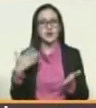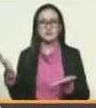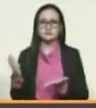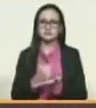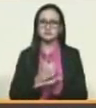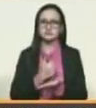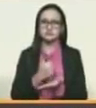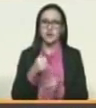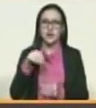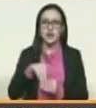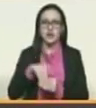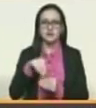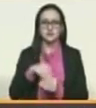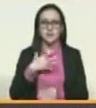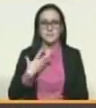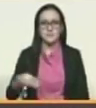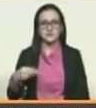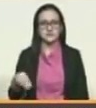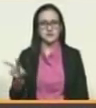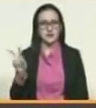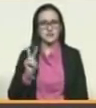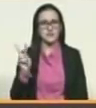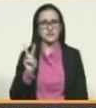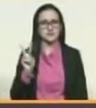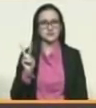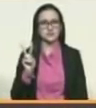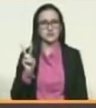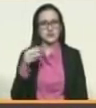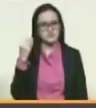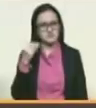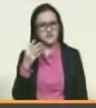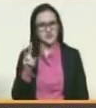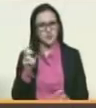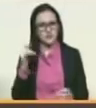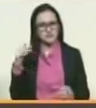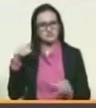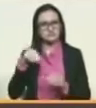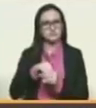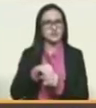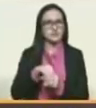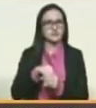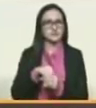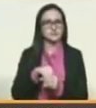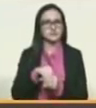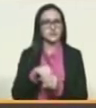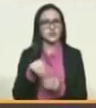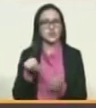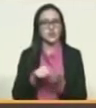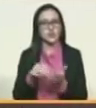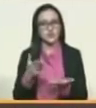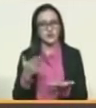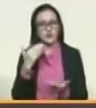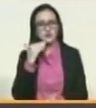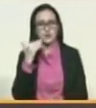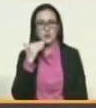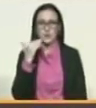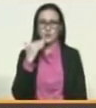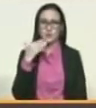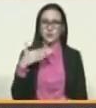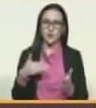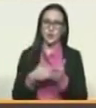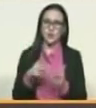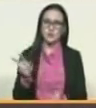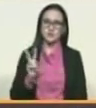elecciones presidenciales en la República Bolivariana de Venezuela. ¿Puede considerarse esto como una nueva intervención desde el seno de la Organización de los Estados Americanos contra